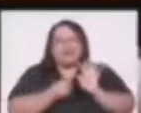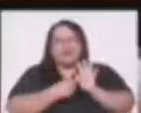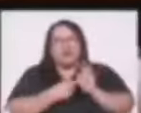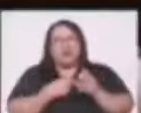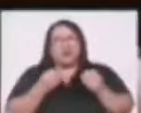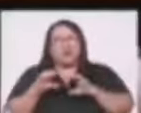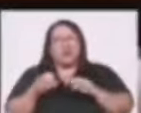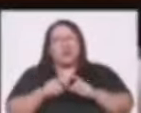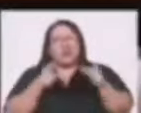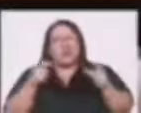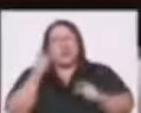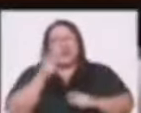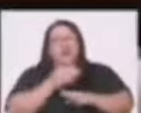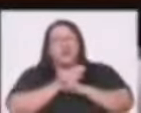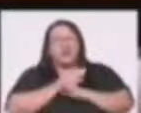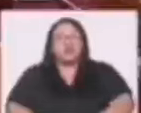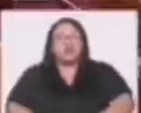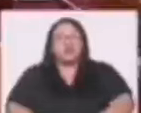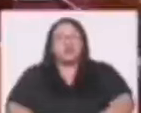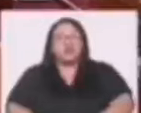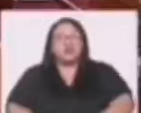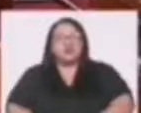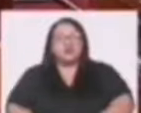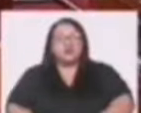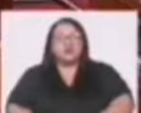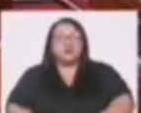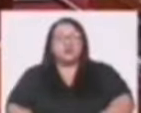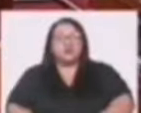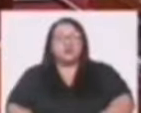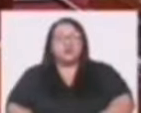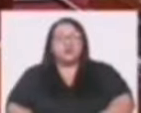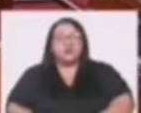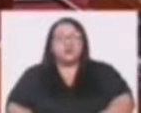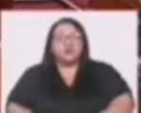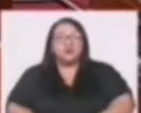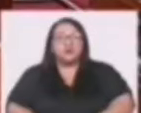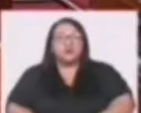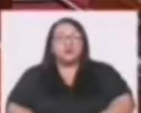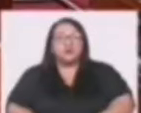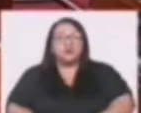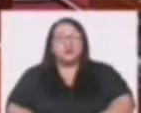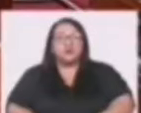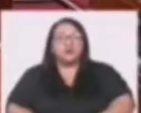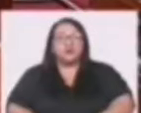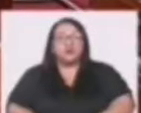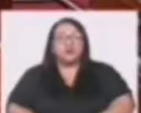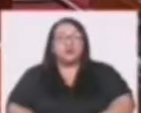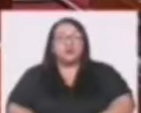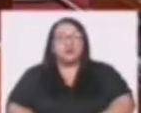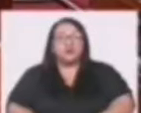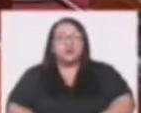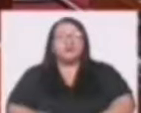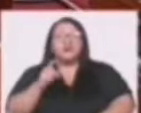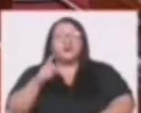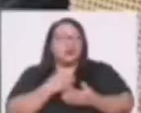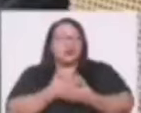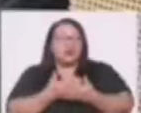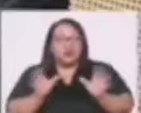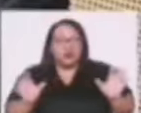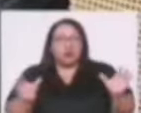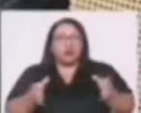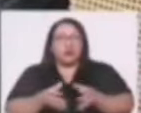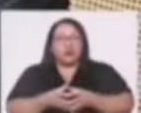pues, cómo es el grado de defensa. Tiene ahora el uso de la palabra el señor Antonio Humberto de la Haza Barrantes, miembro de la Junta Nacional de